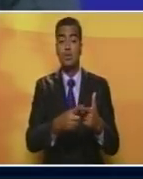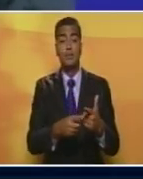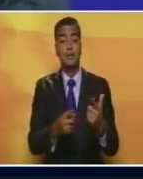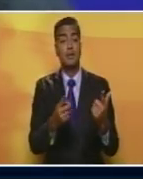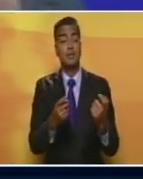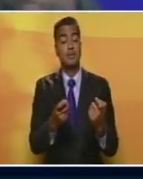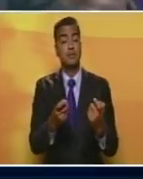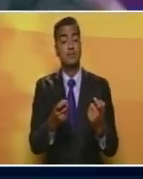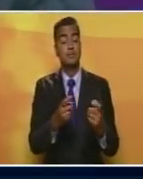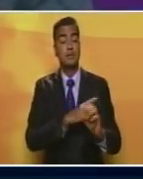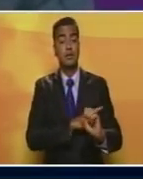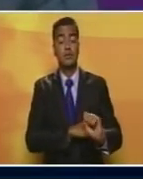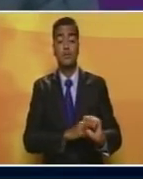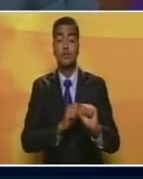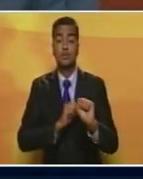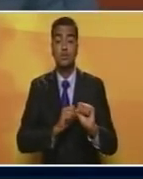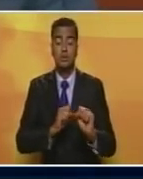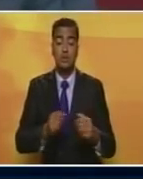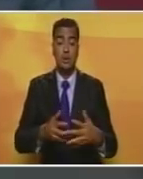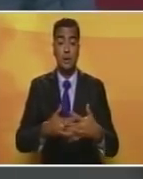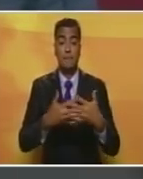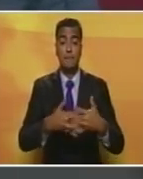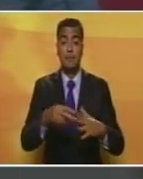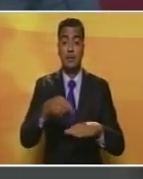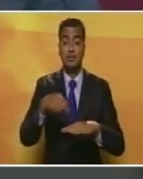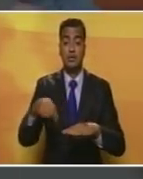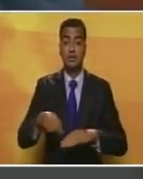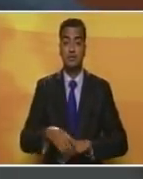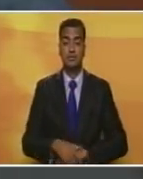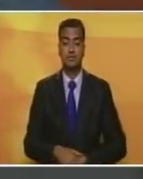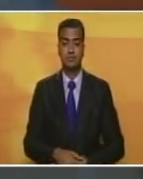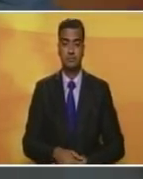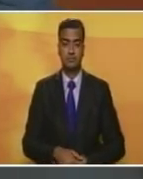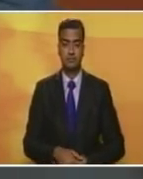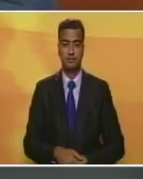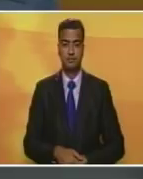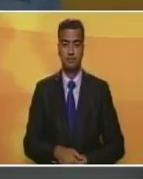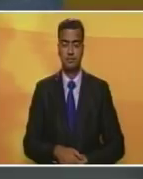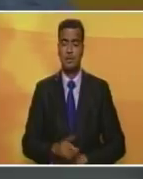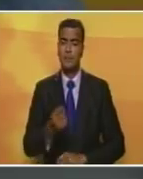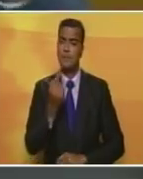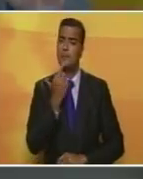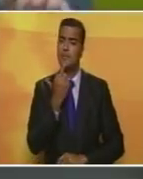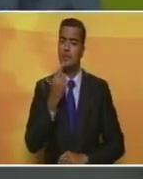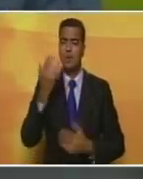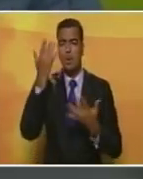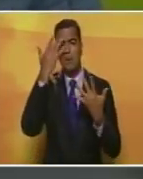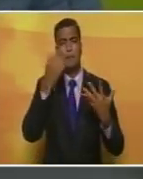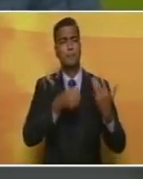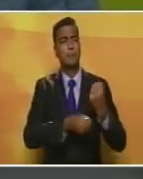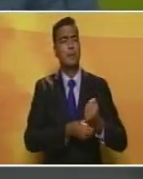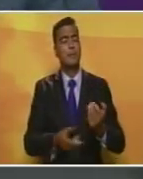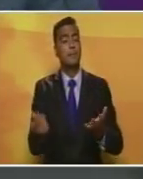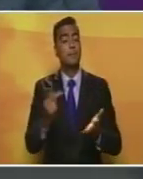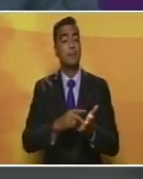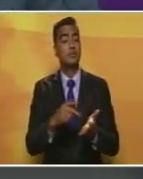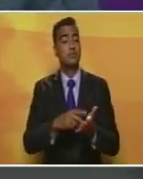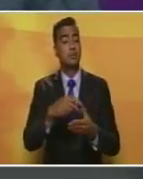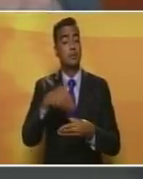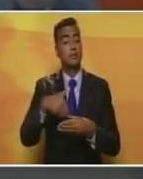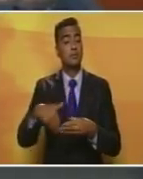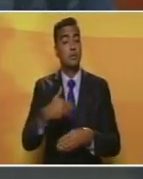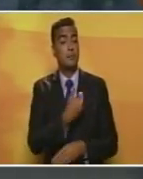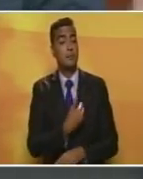productivas, el que después de esta mesa de Dominicana y una vez resuelto el tema electoral y garantizar la victoria de las